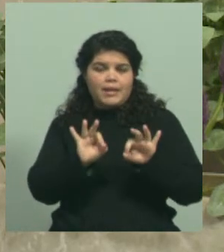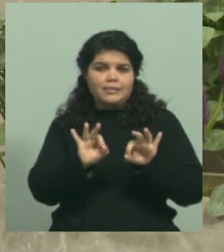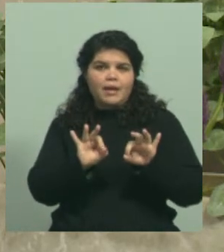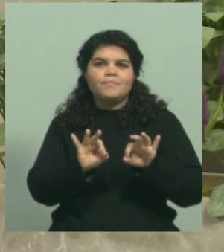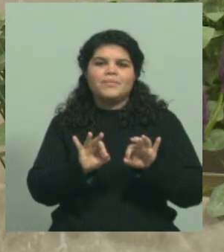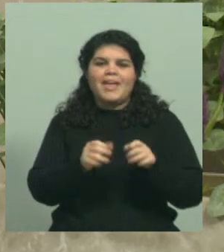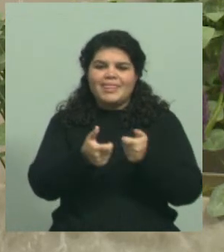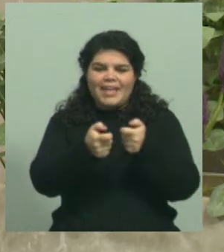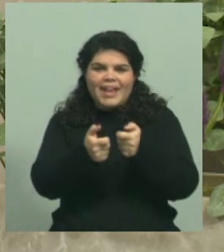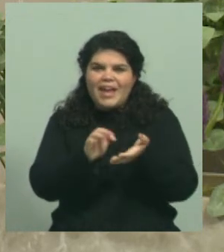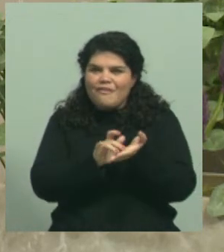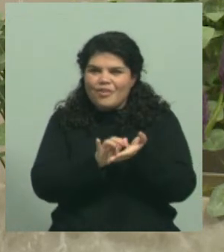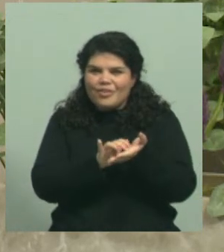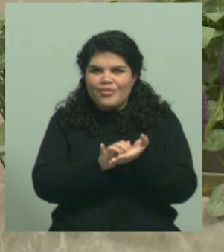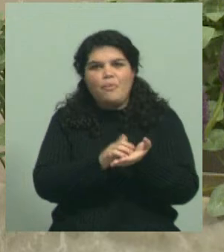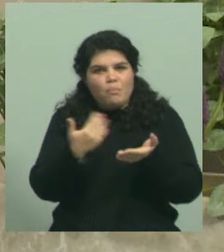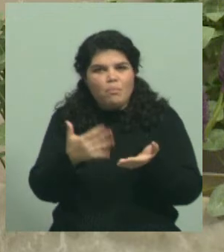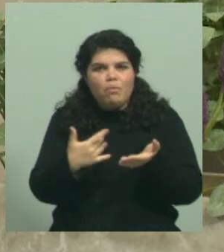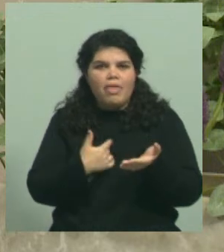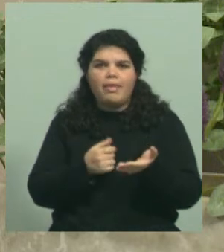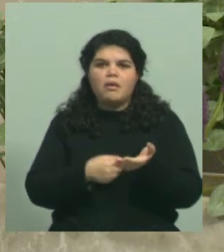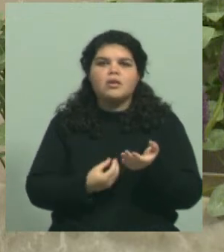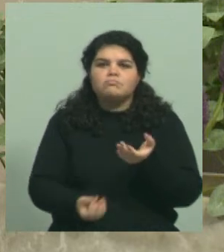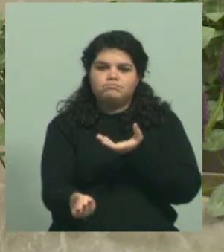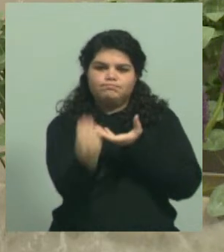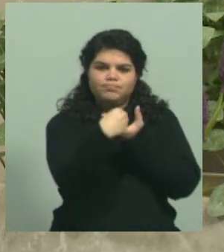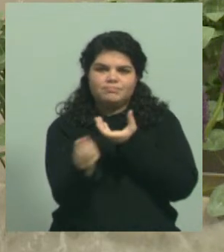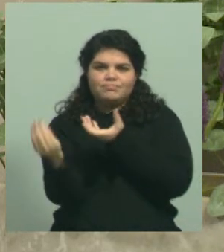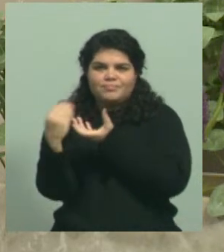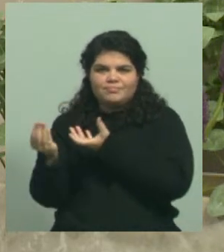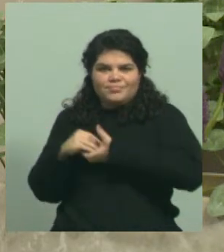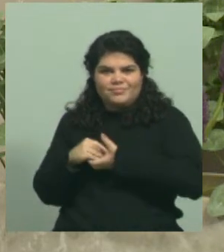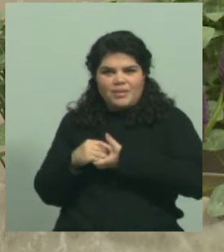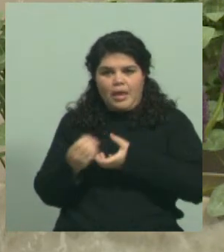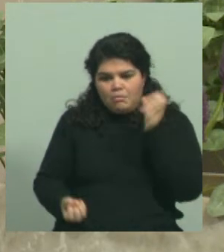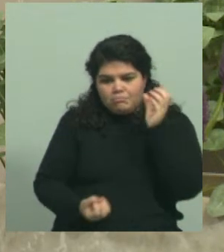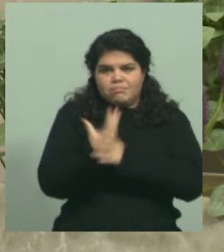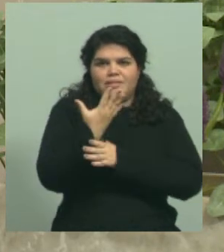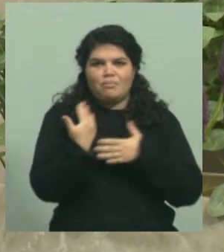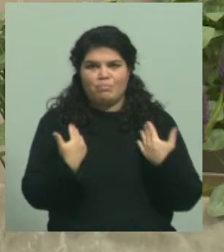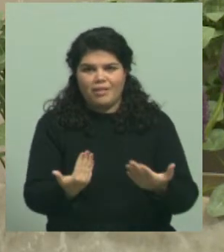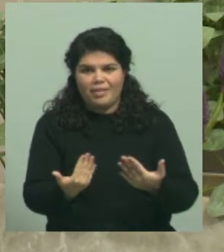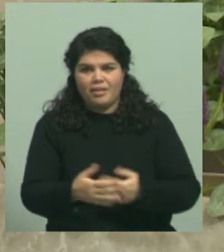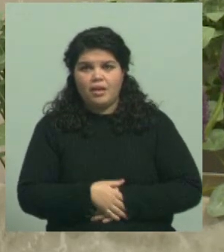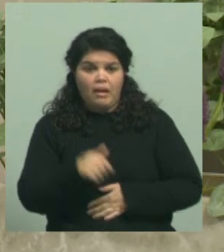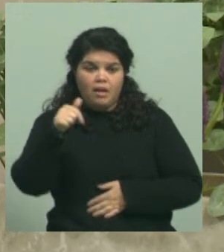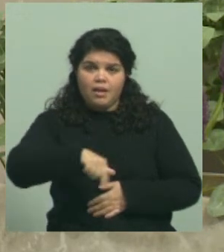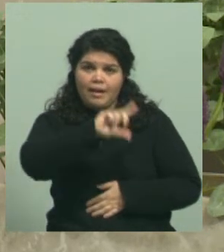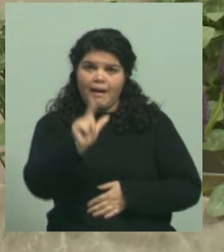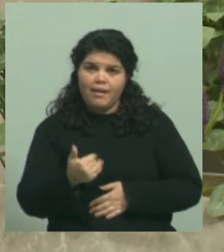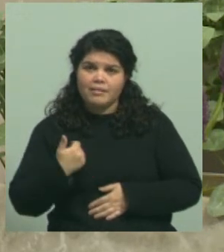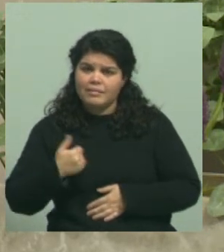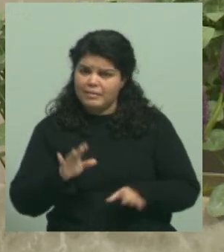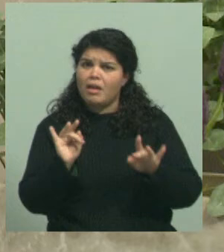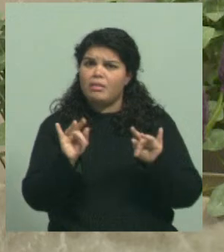Así que, bueno, pero es un momento de crisis, eso nosotros lo vivimos, y en particular en Argentina, donde estamos viviendo un momento muy, muy duro